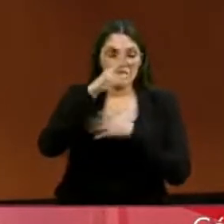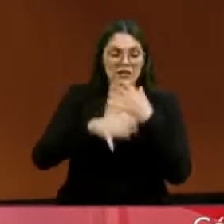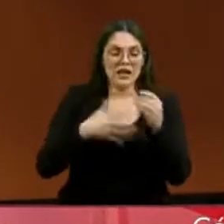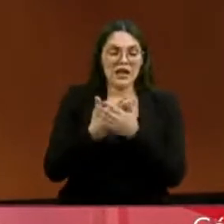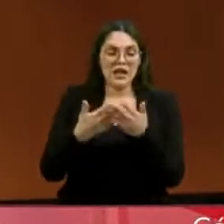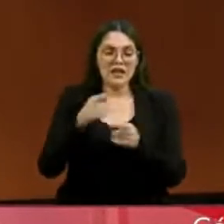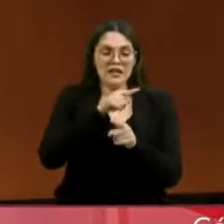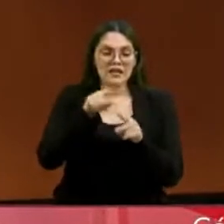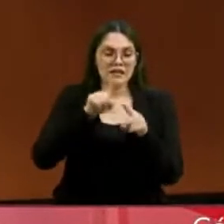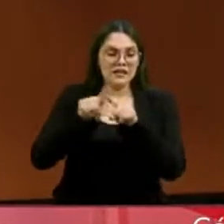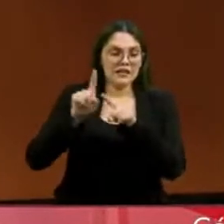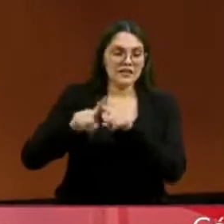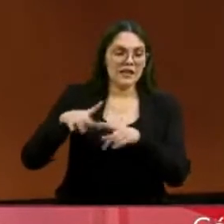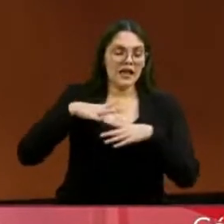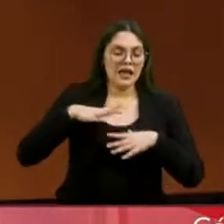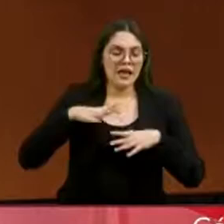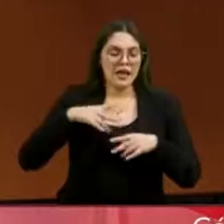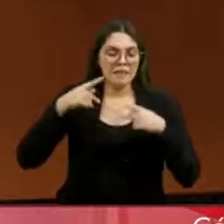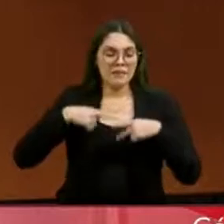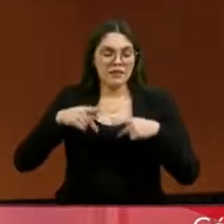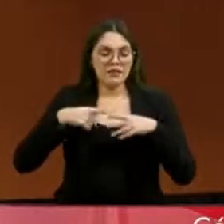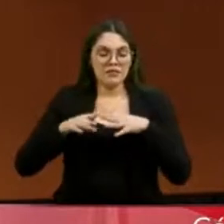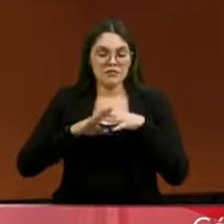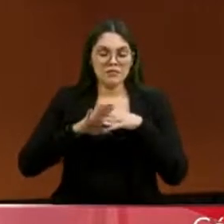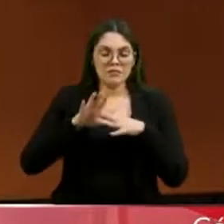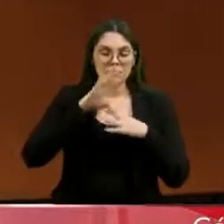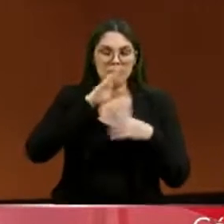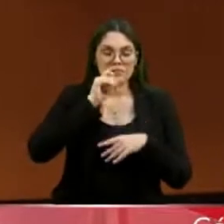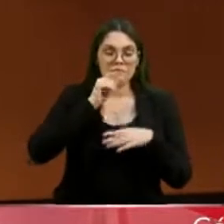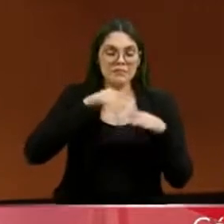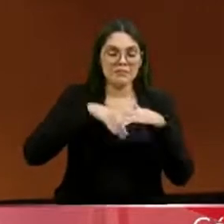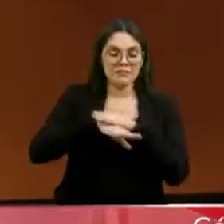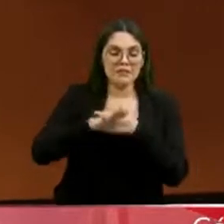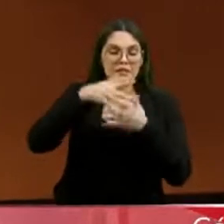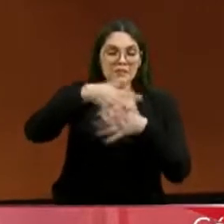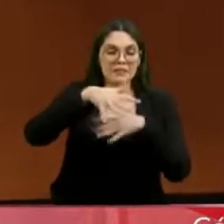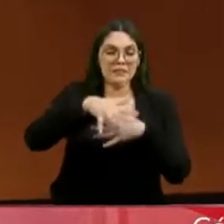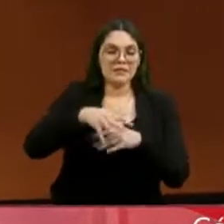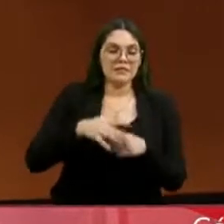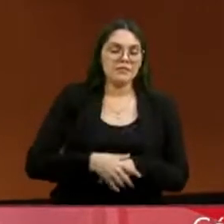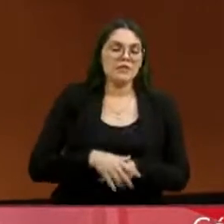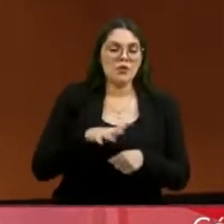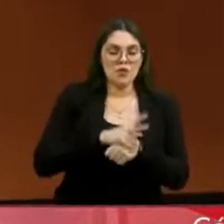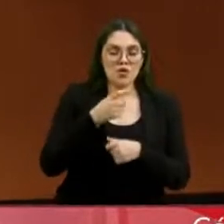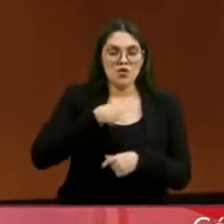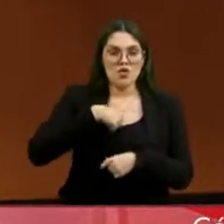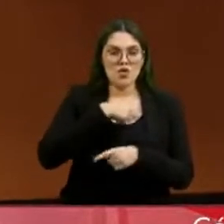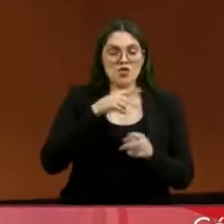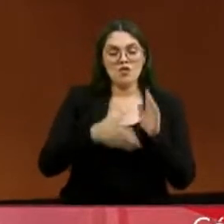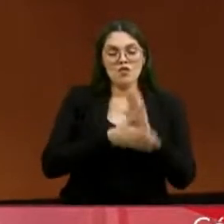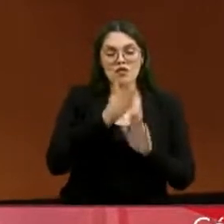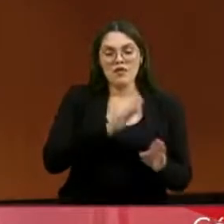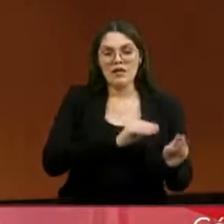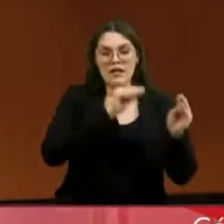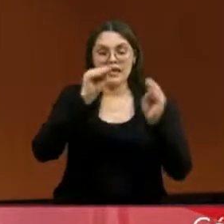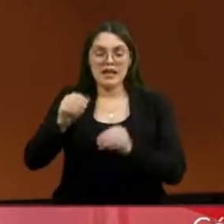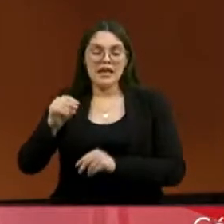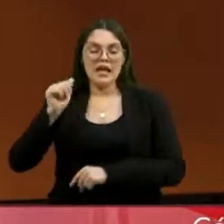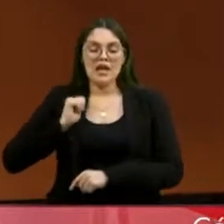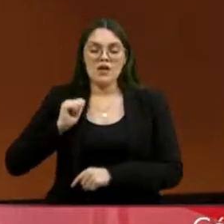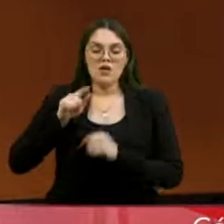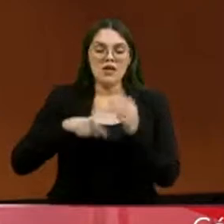manifestantes habían accedido al mismo. Nos fuimos al antiguo Senado y pensaron que